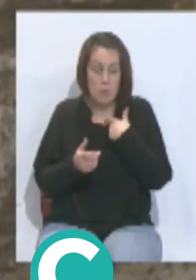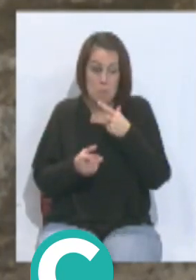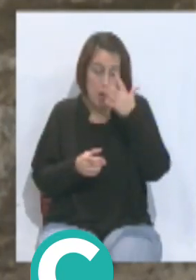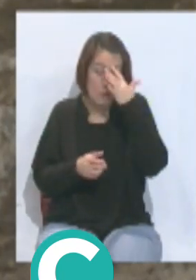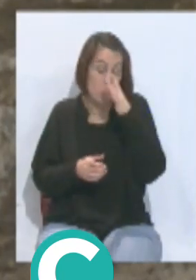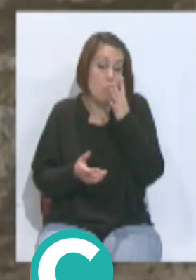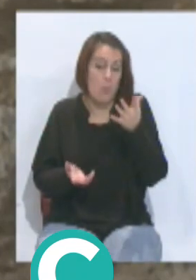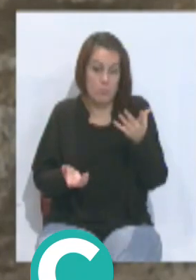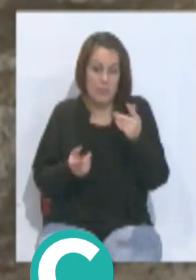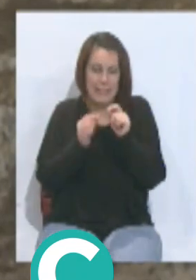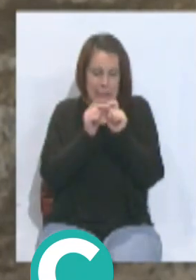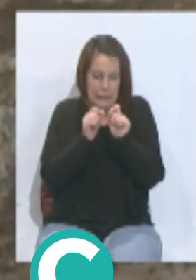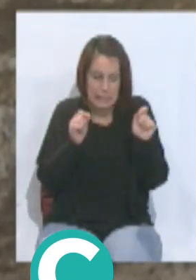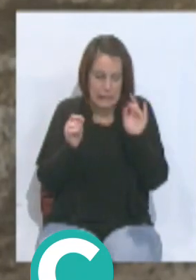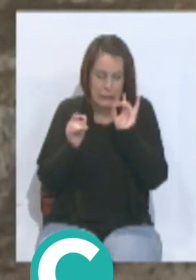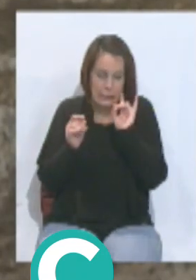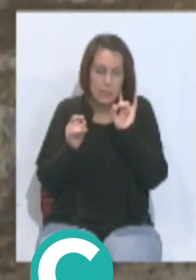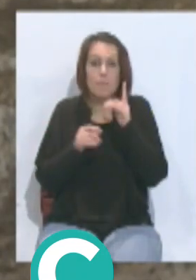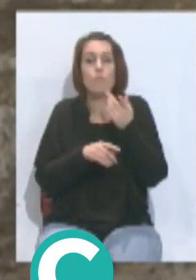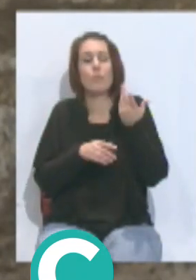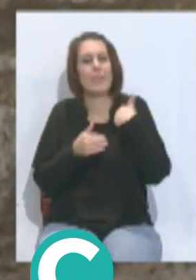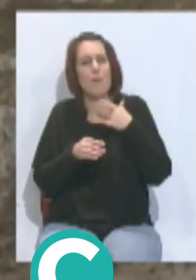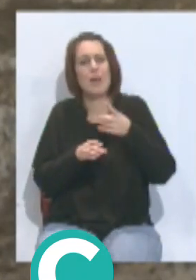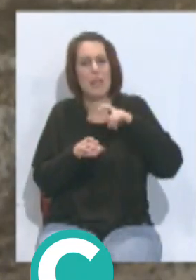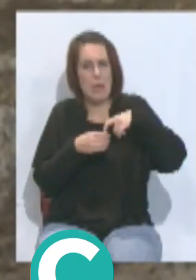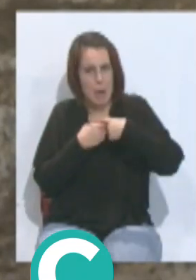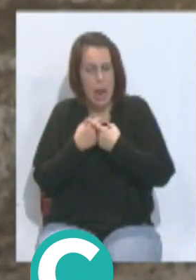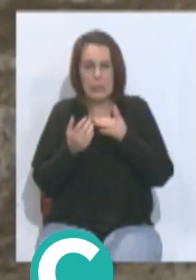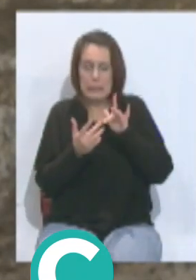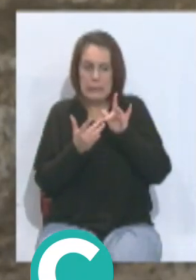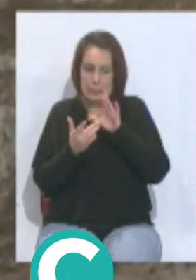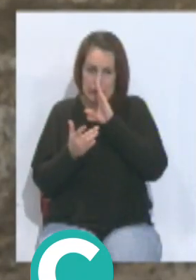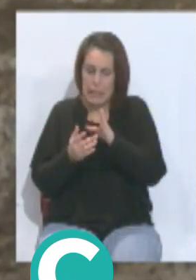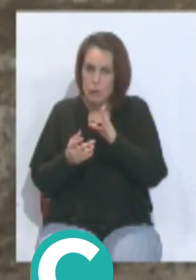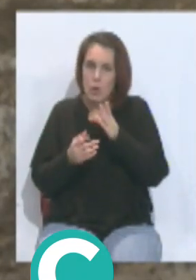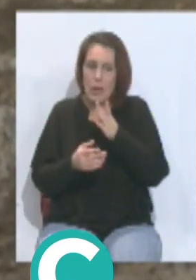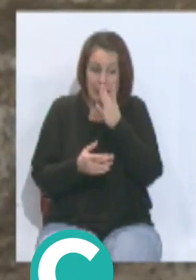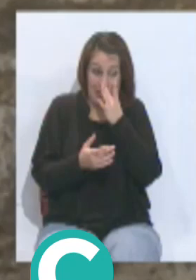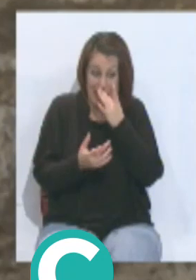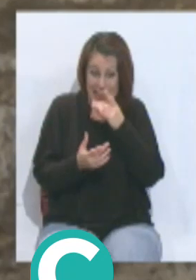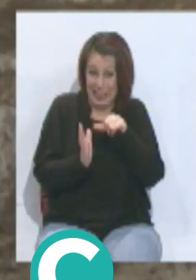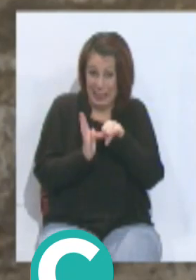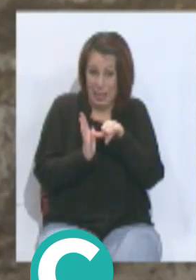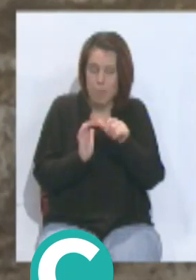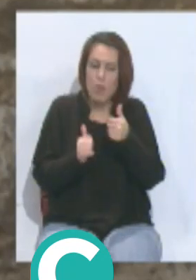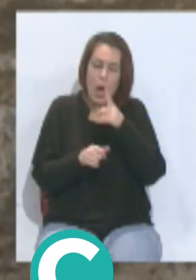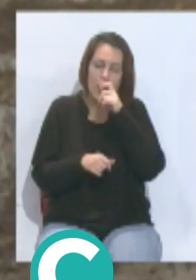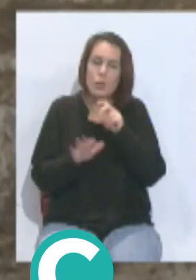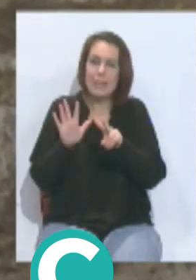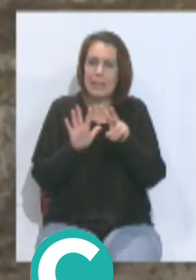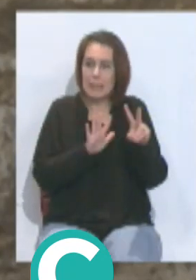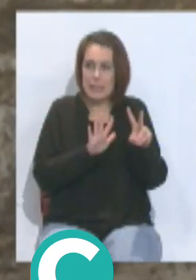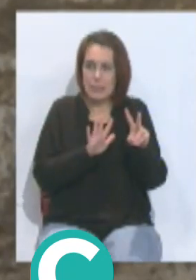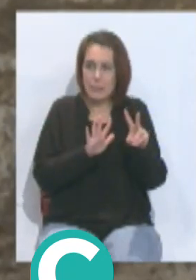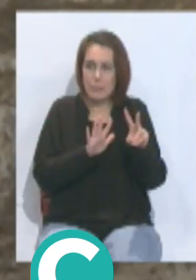sería por eso, ¿no? Ya a participar y a tener contacto directo, a tocar carnaval de cerca, empiezo ya en el año